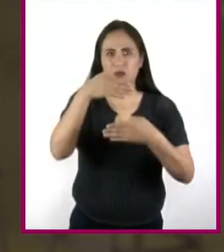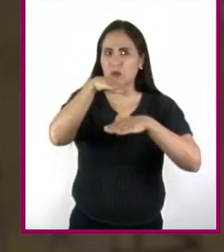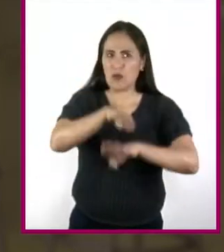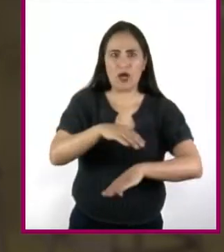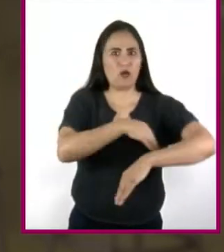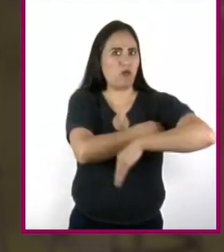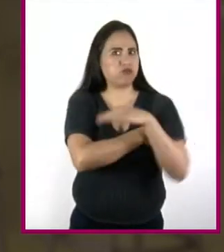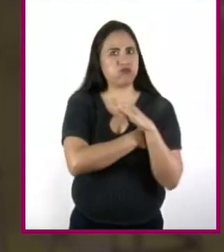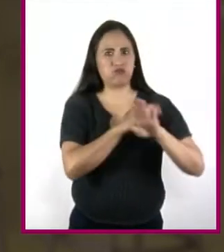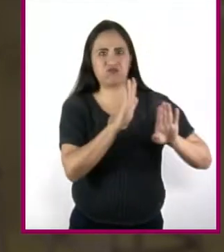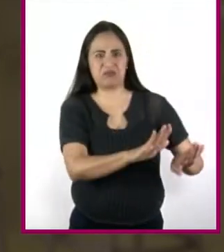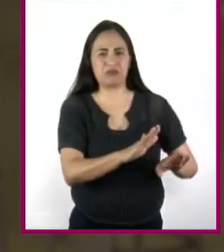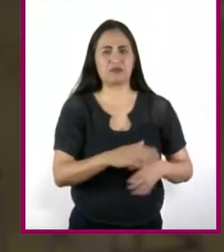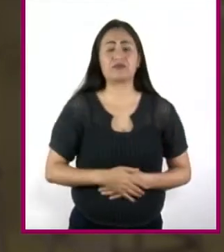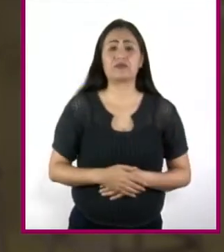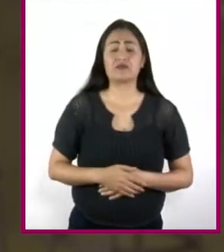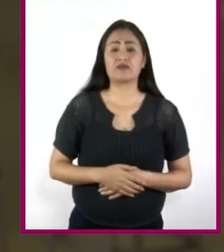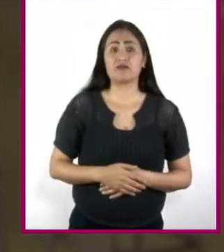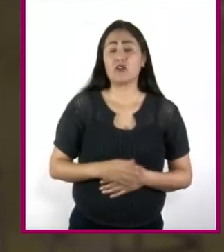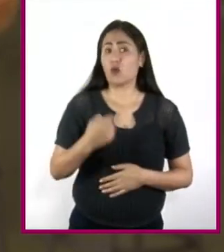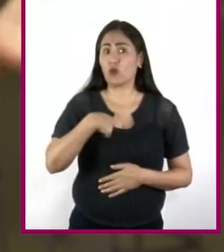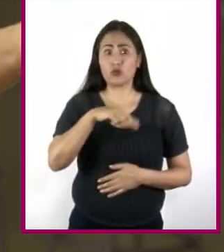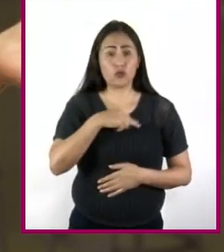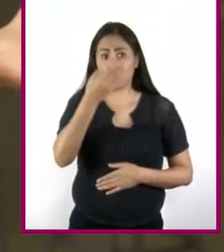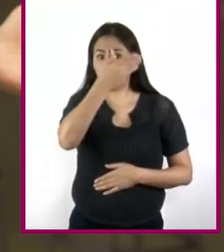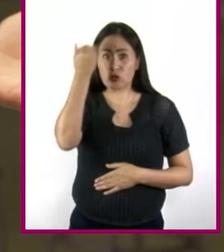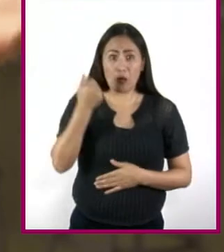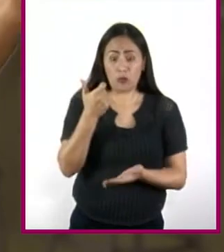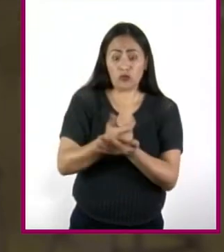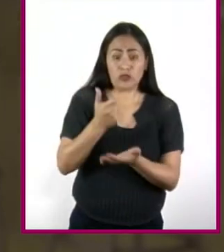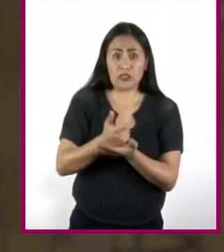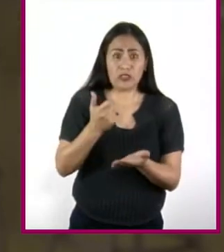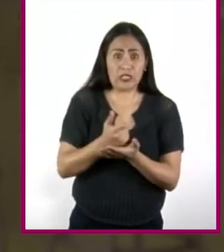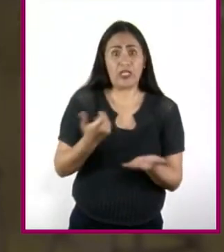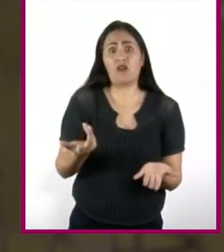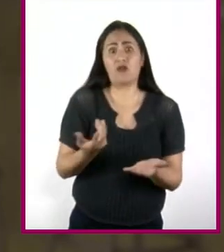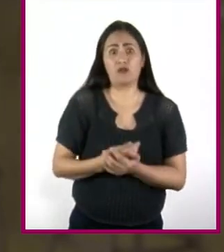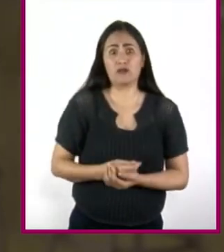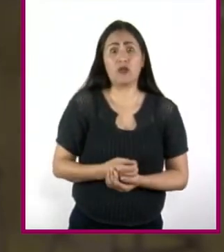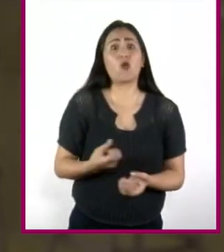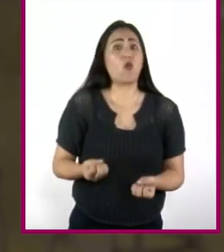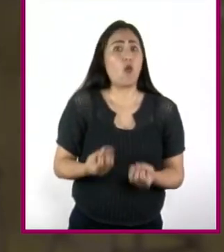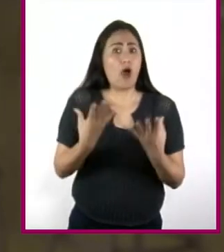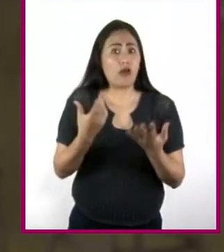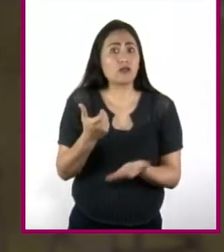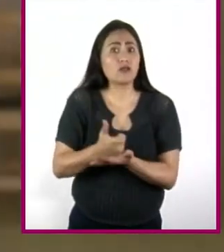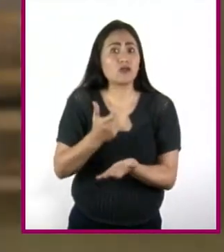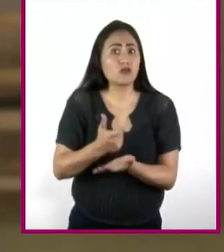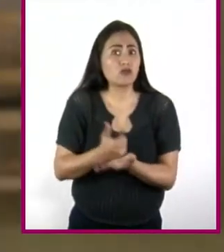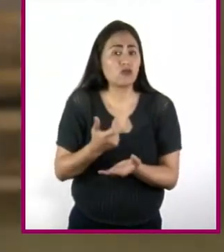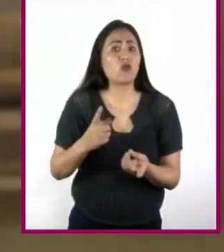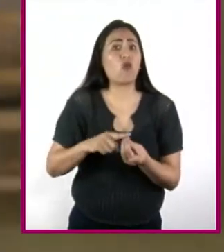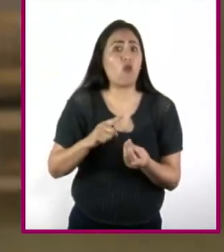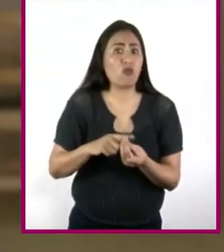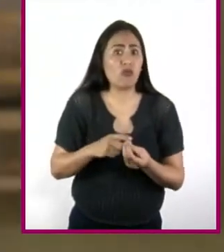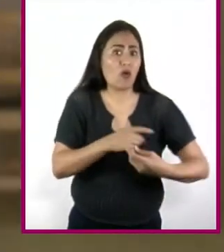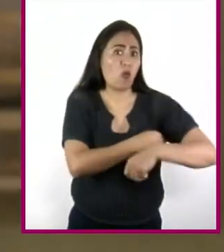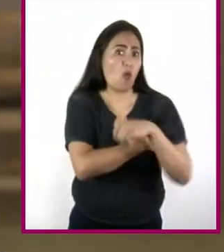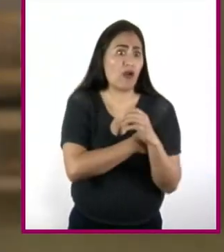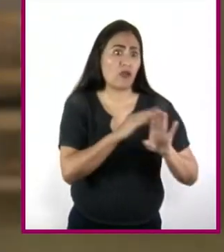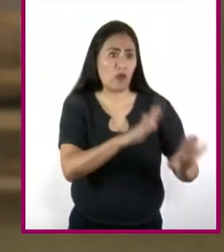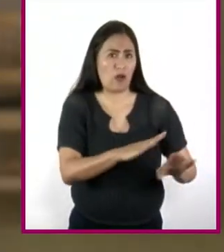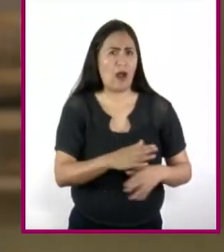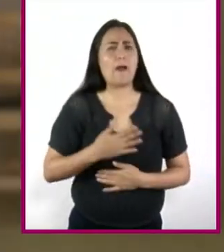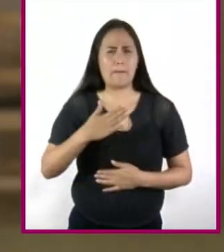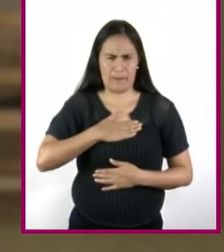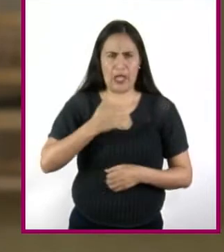es otra. Ni siquiera sabemos si tenía dinero, cuánto tenía y dónde. Mi abuelo era, digamos, muy